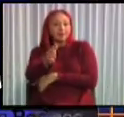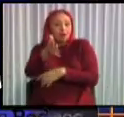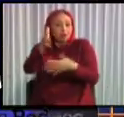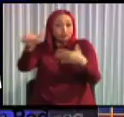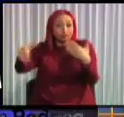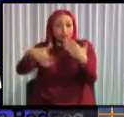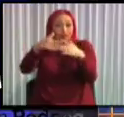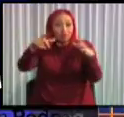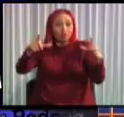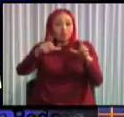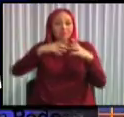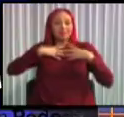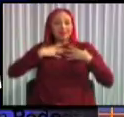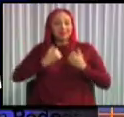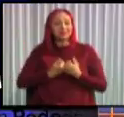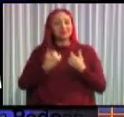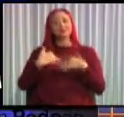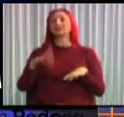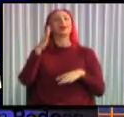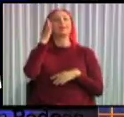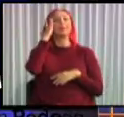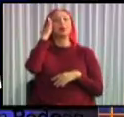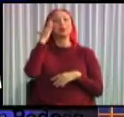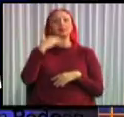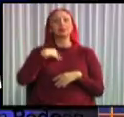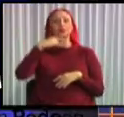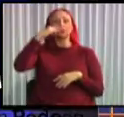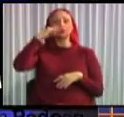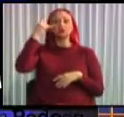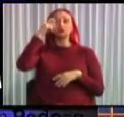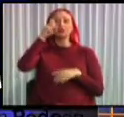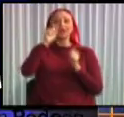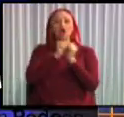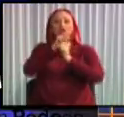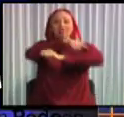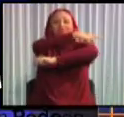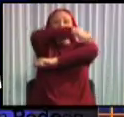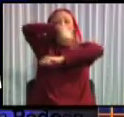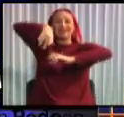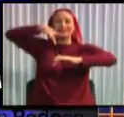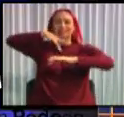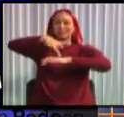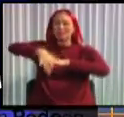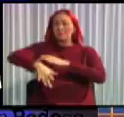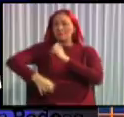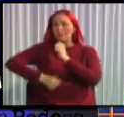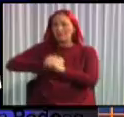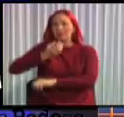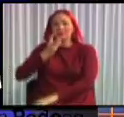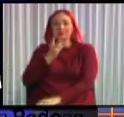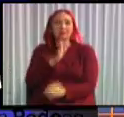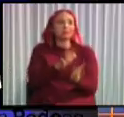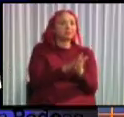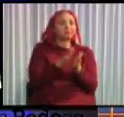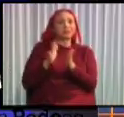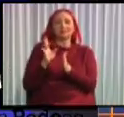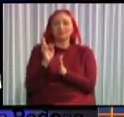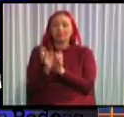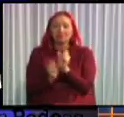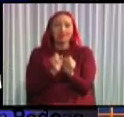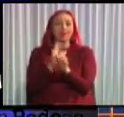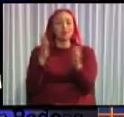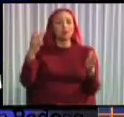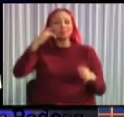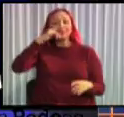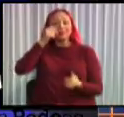todos los sectores de salud están preocupados. Tenemos niños diagnosticados con diabetes a edades muy cortas de 6, 7 años. Niños